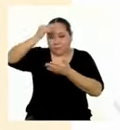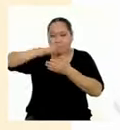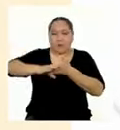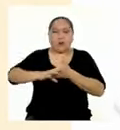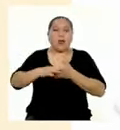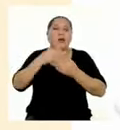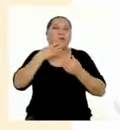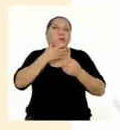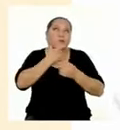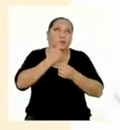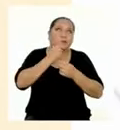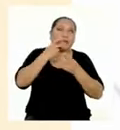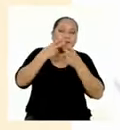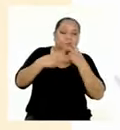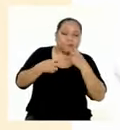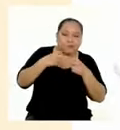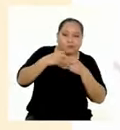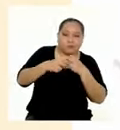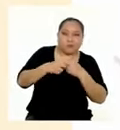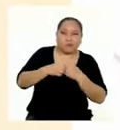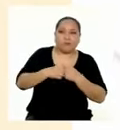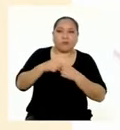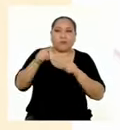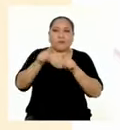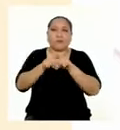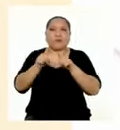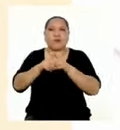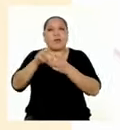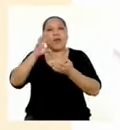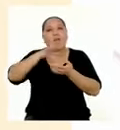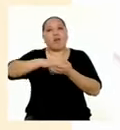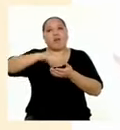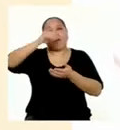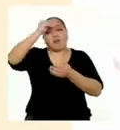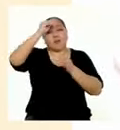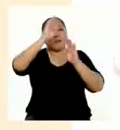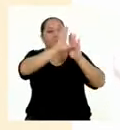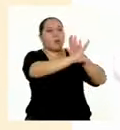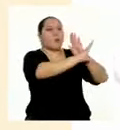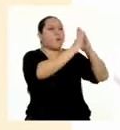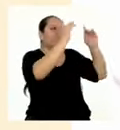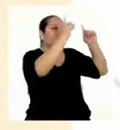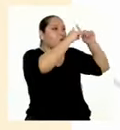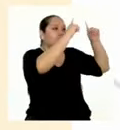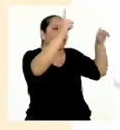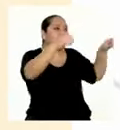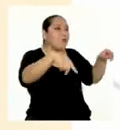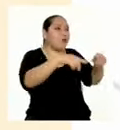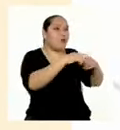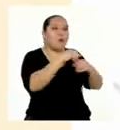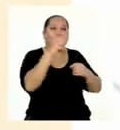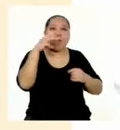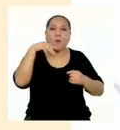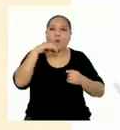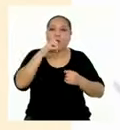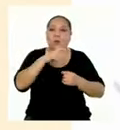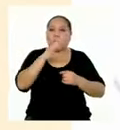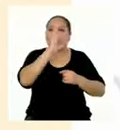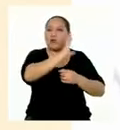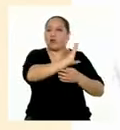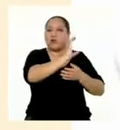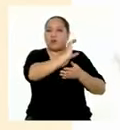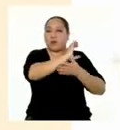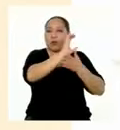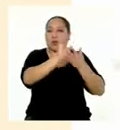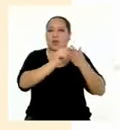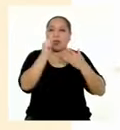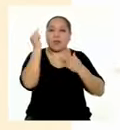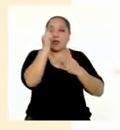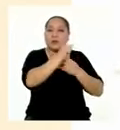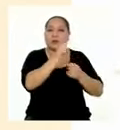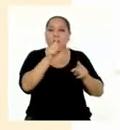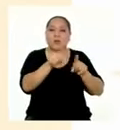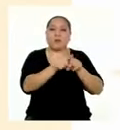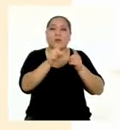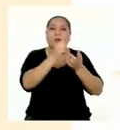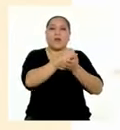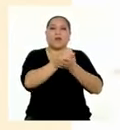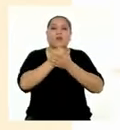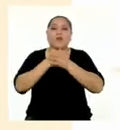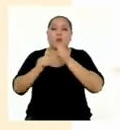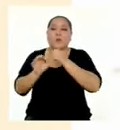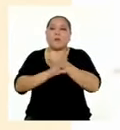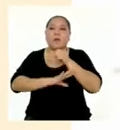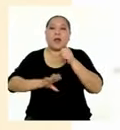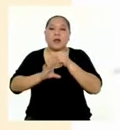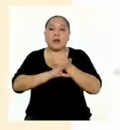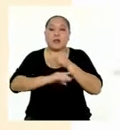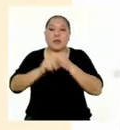interpretar datos. Además, aprendimos un poquito más sobre el periódico mural y sus características. Esta herramienta se convirtió en el soporte